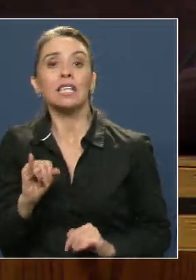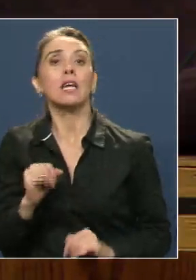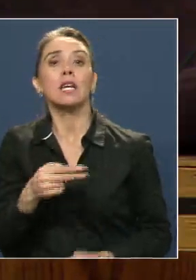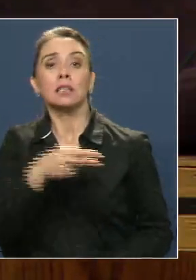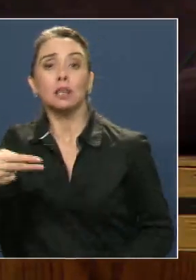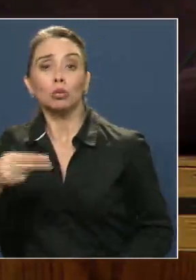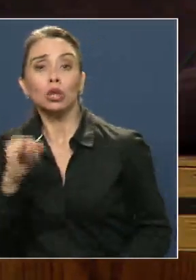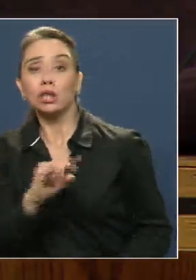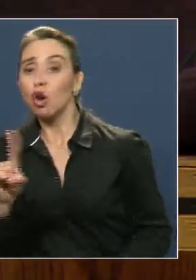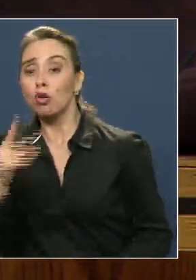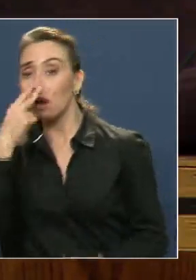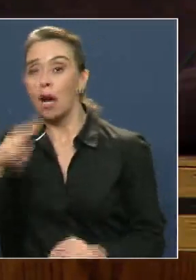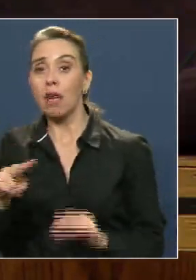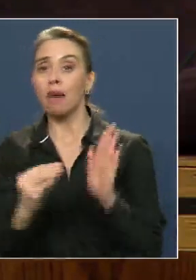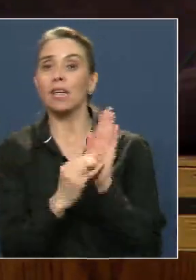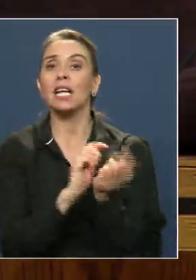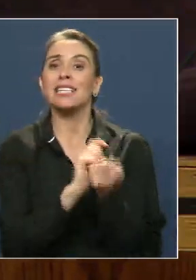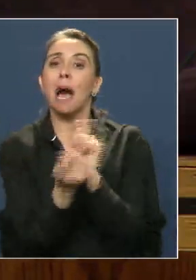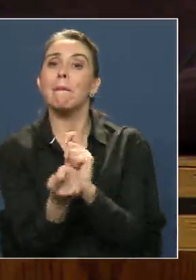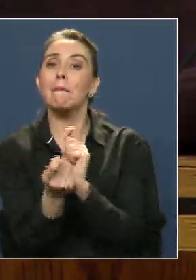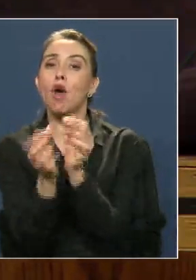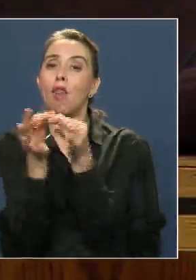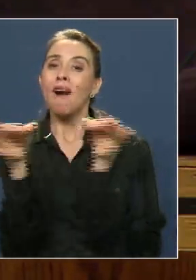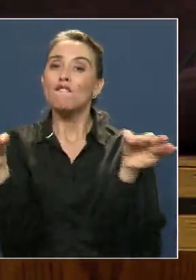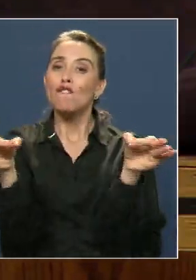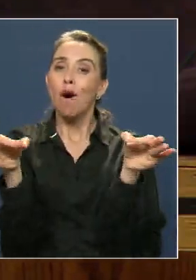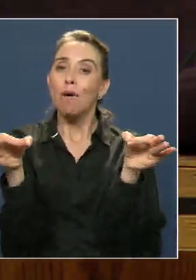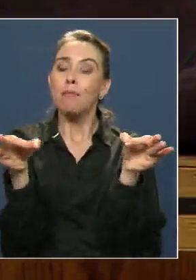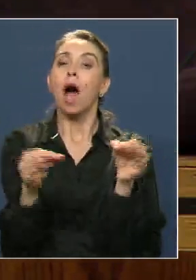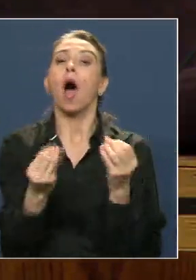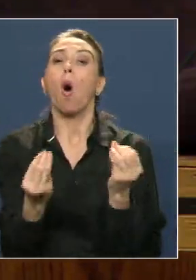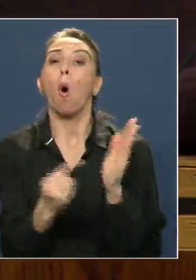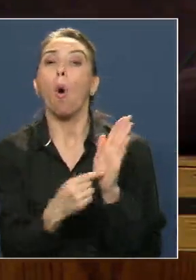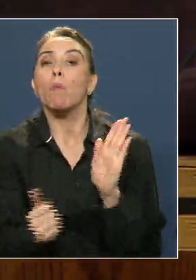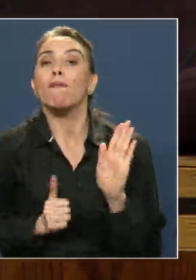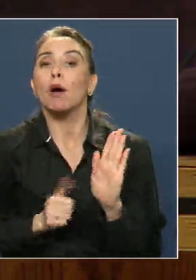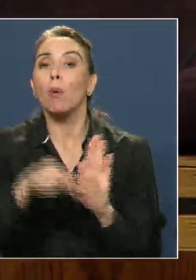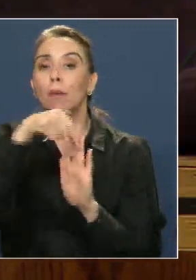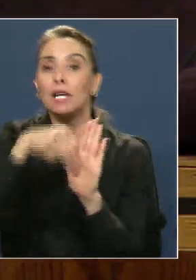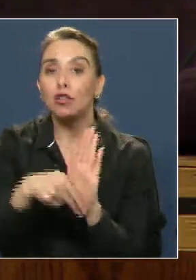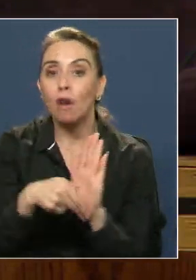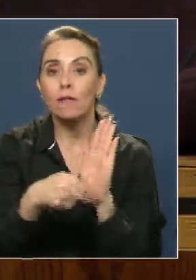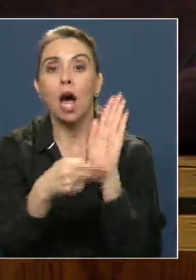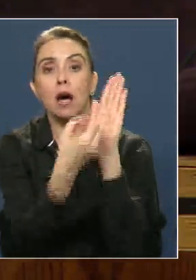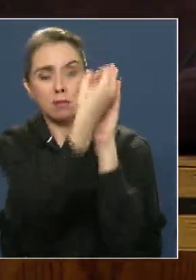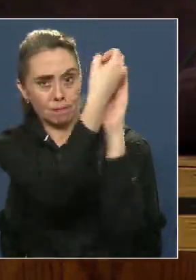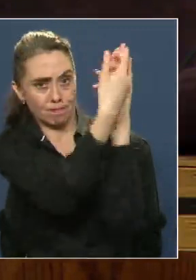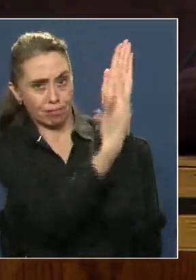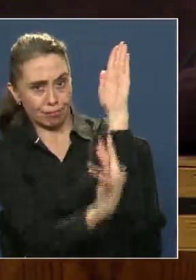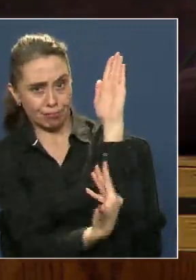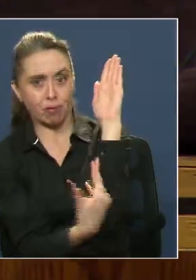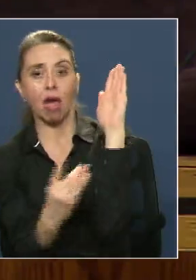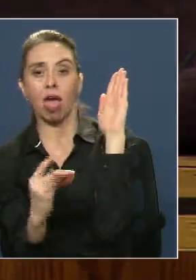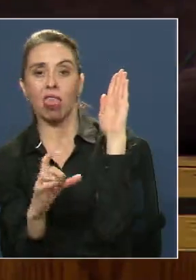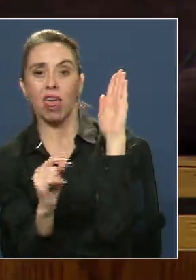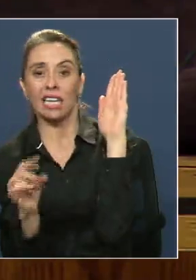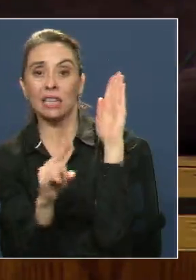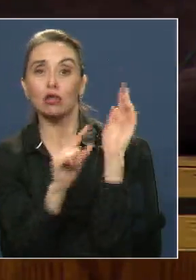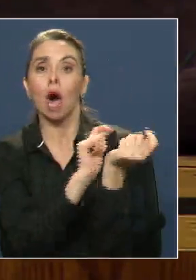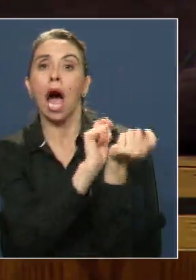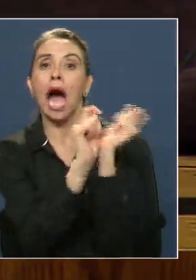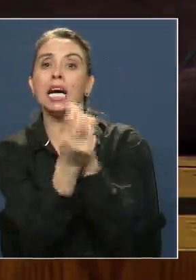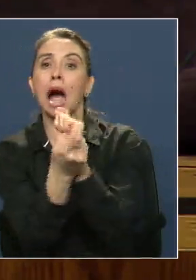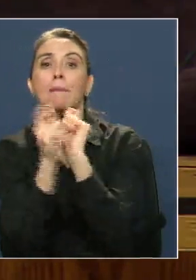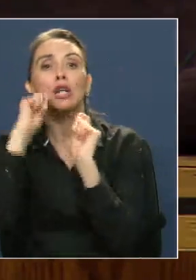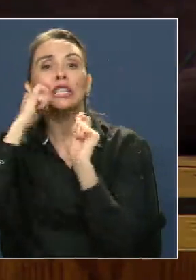sexuales. ¿Cómo vamos a aplicar estas normas cuando tenemos un catálogo de delitos que ha ido cambiando